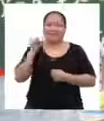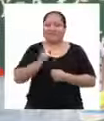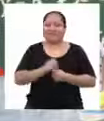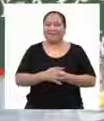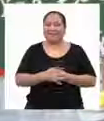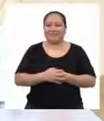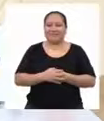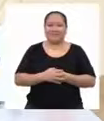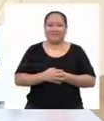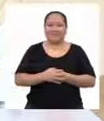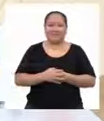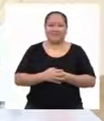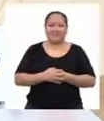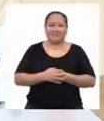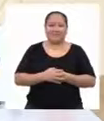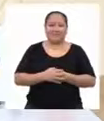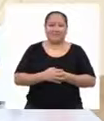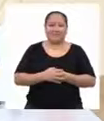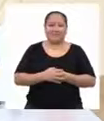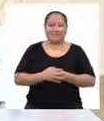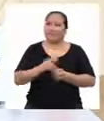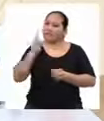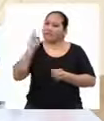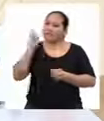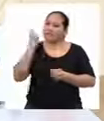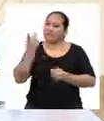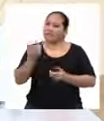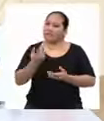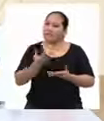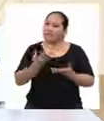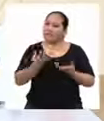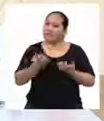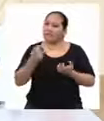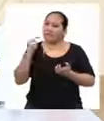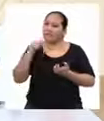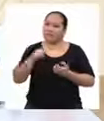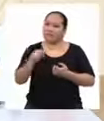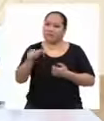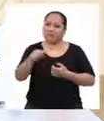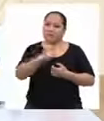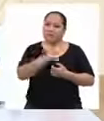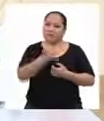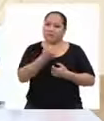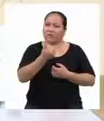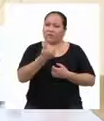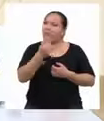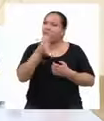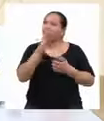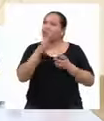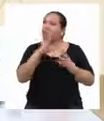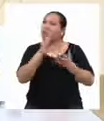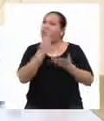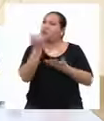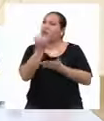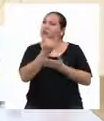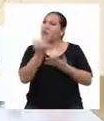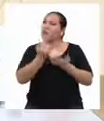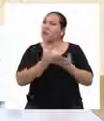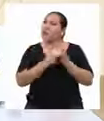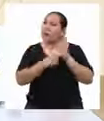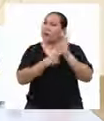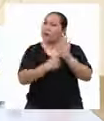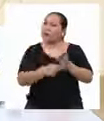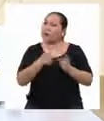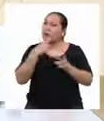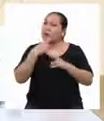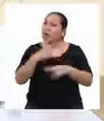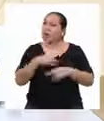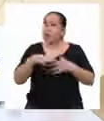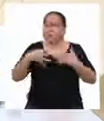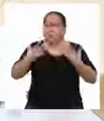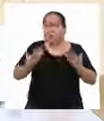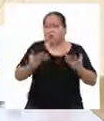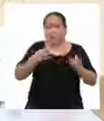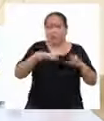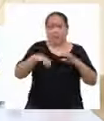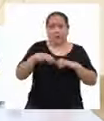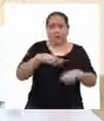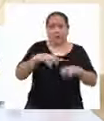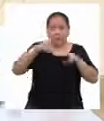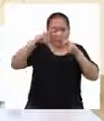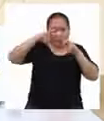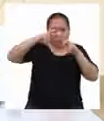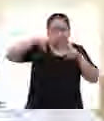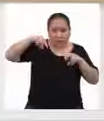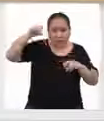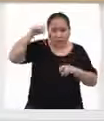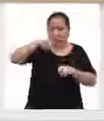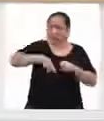sí. Profesora, pero quisiera usar otros gráficos para presentar mis resultados. ¿Podríamos hacer una revisión